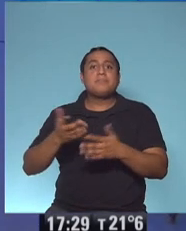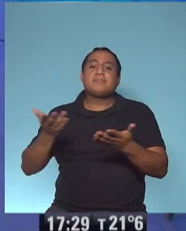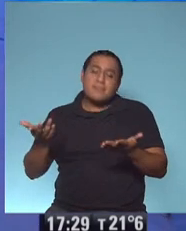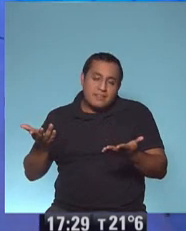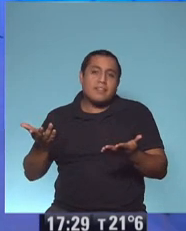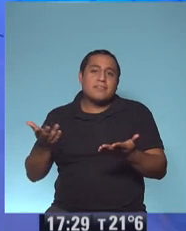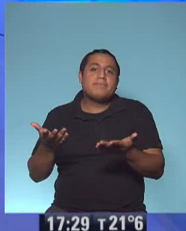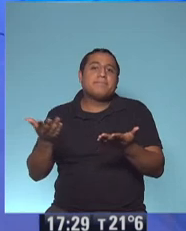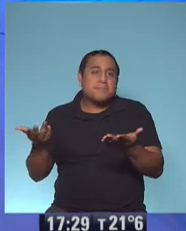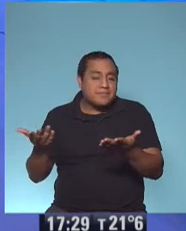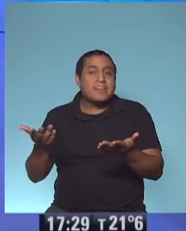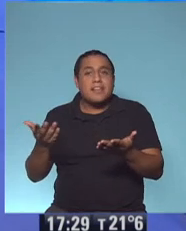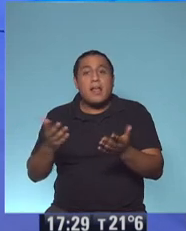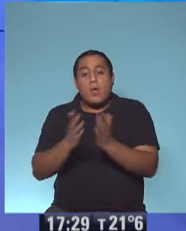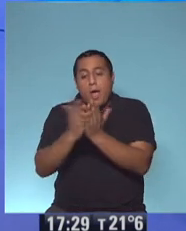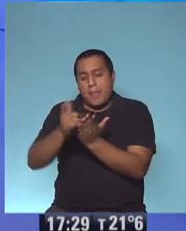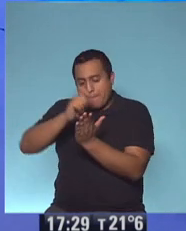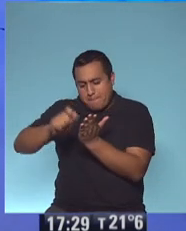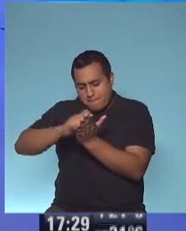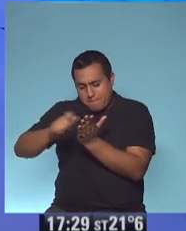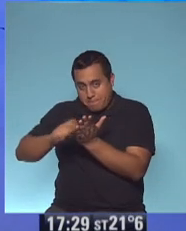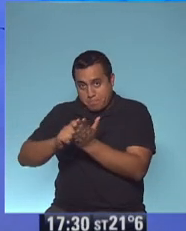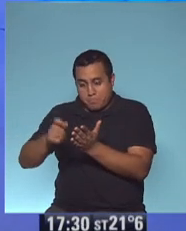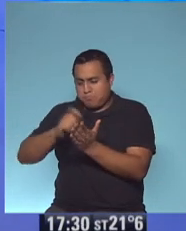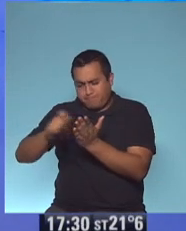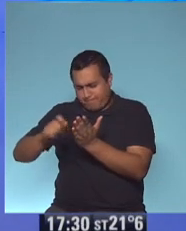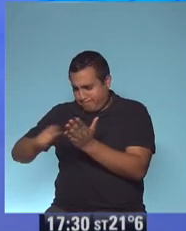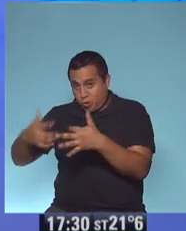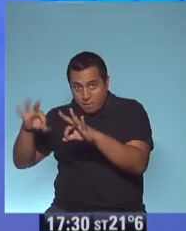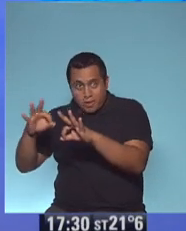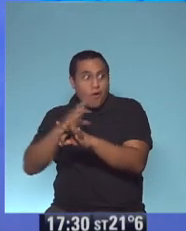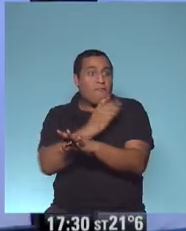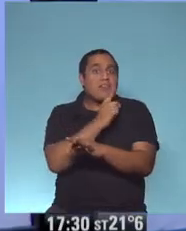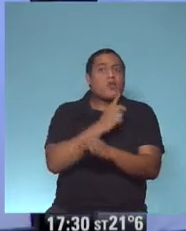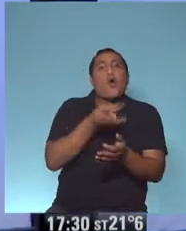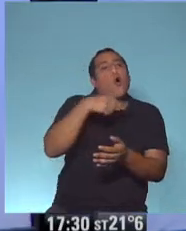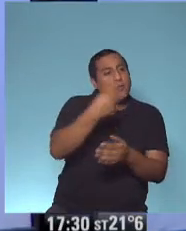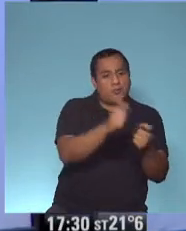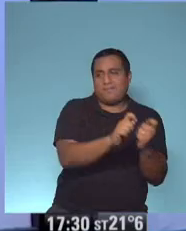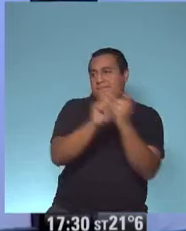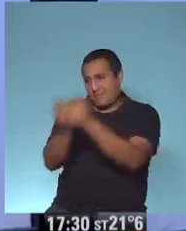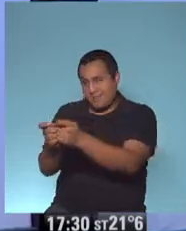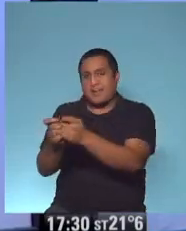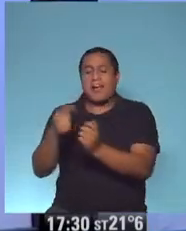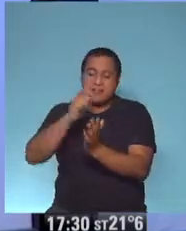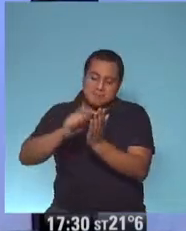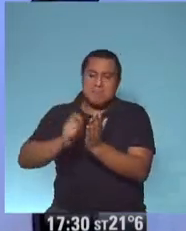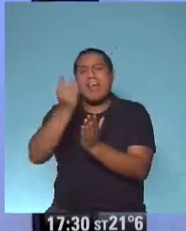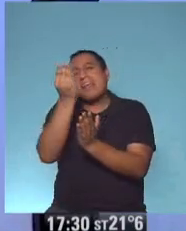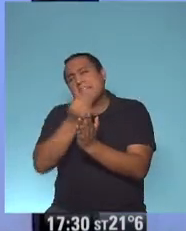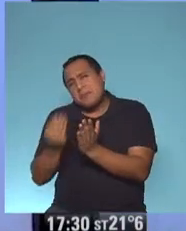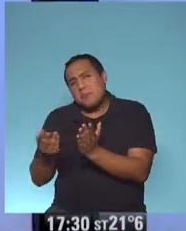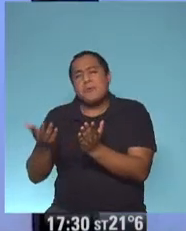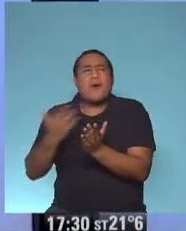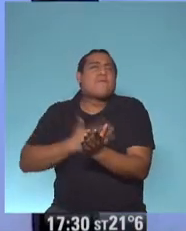cada vez que acababan uno, Bartolo les daba otro y ellos escribían y dibujaban con